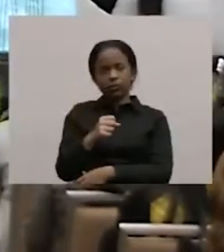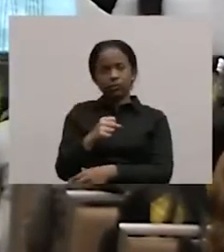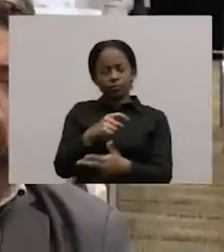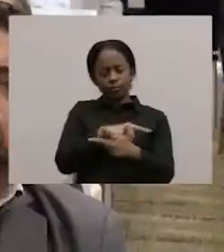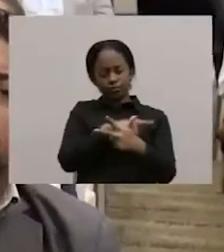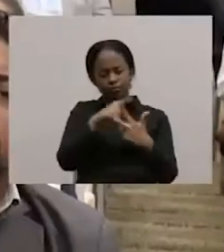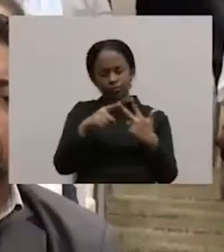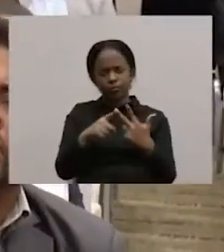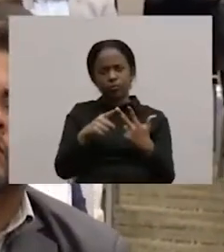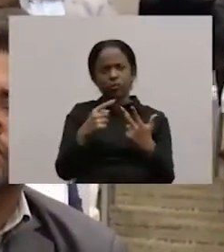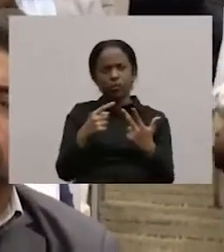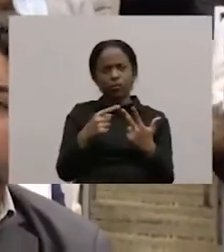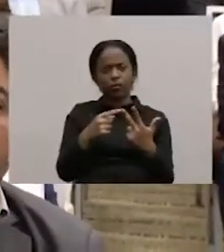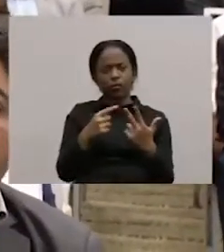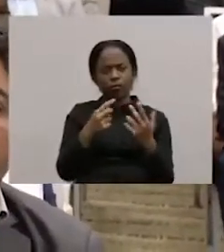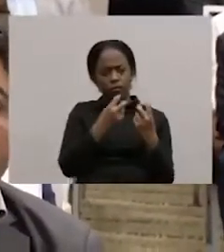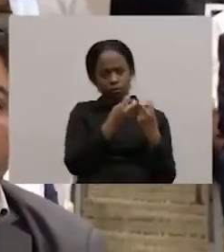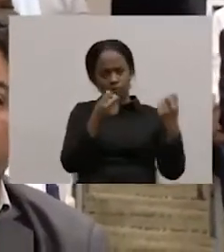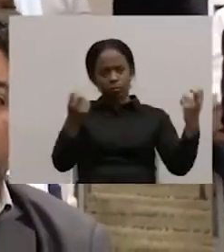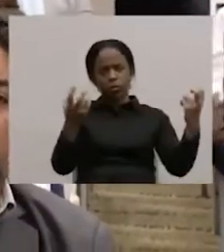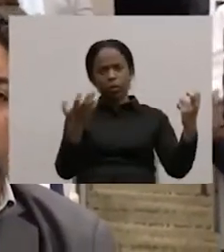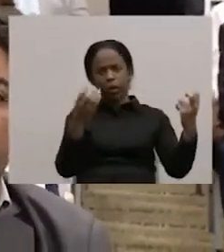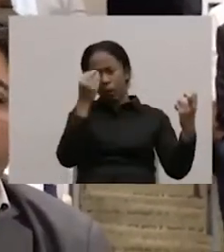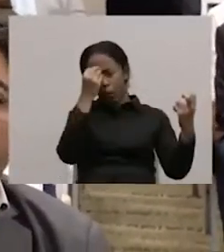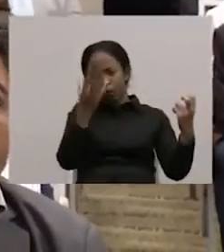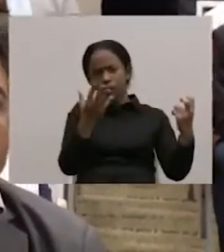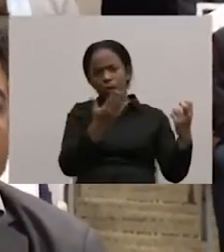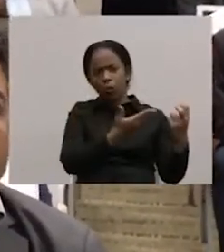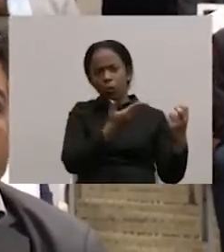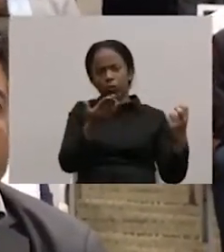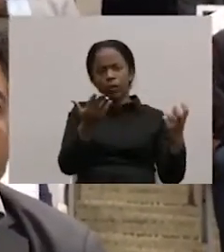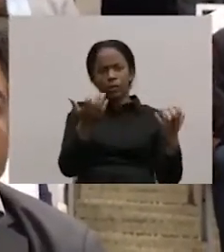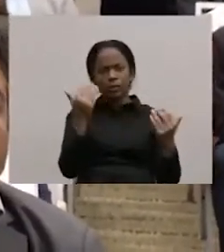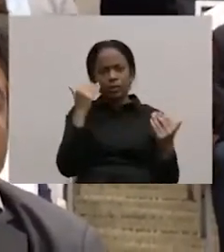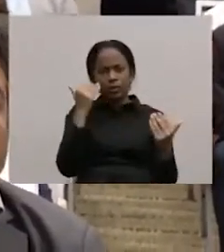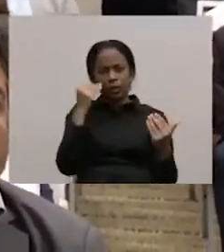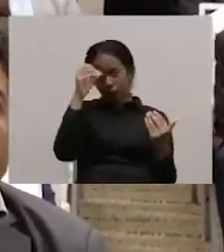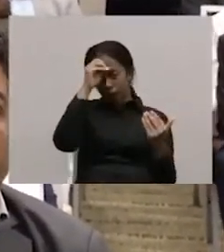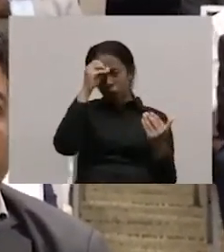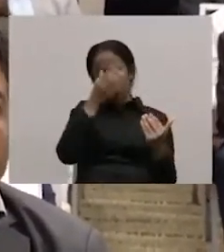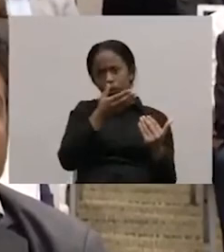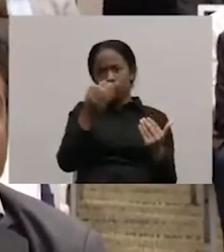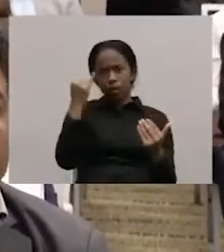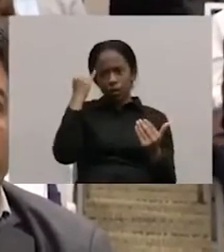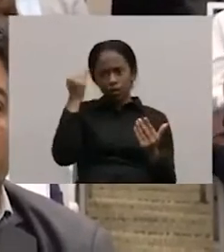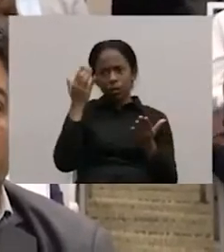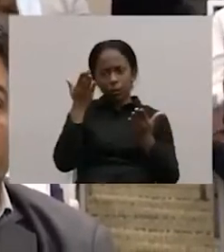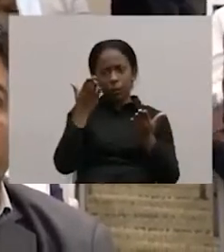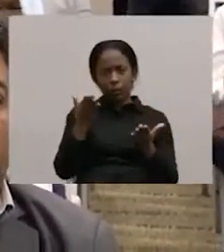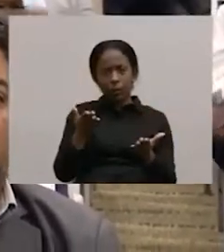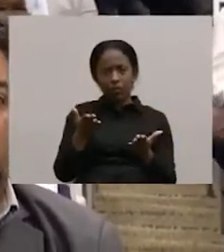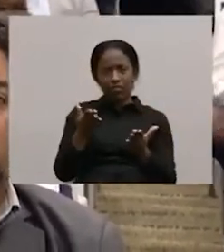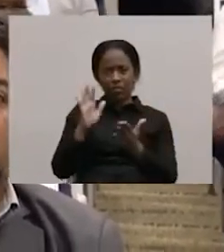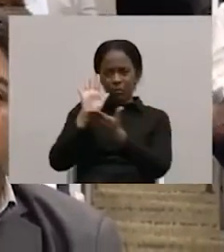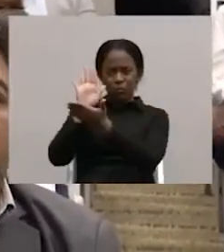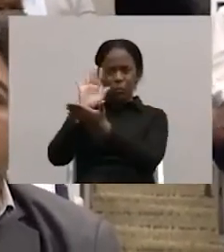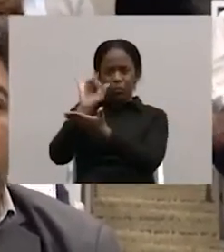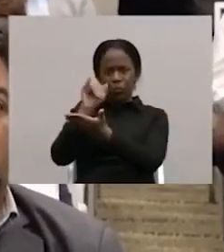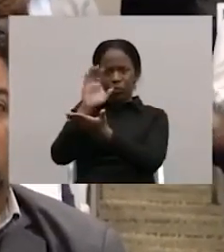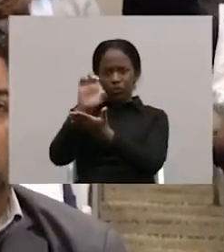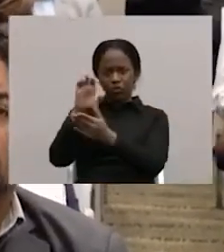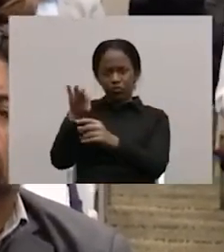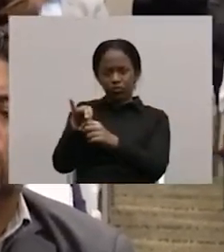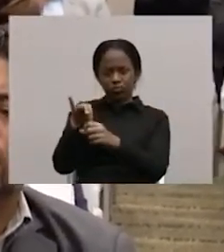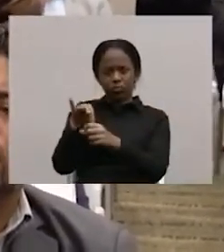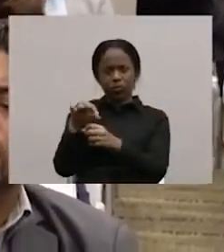mí me gustaría saber la opinión de ustedes sobre las propuestas que está haciendo la Junta Central Electoral